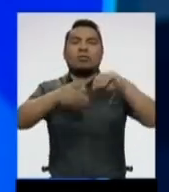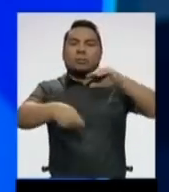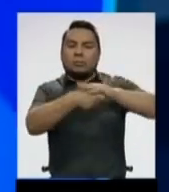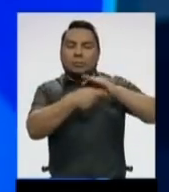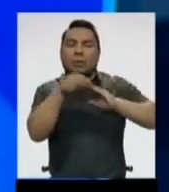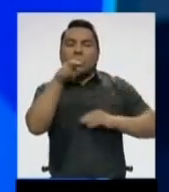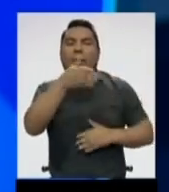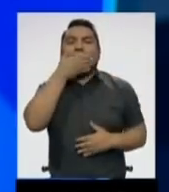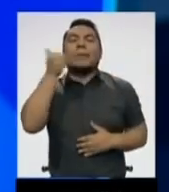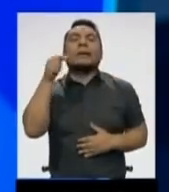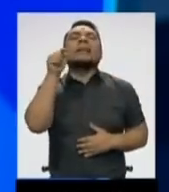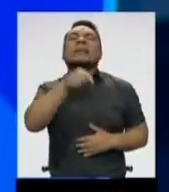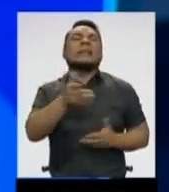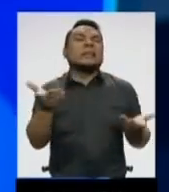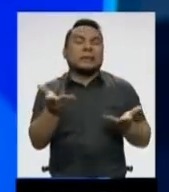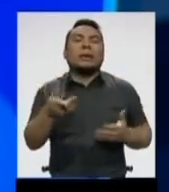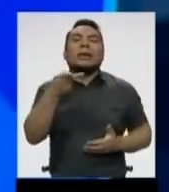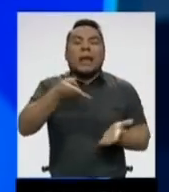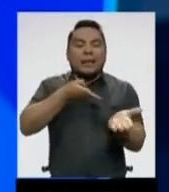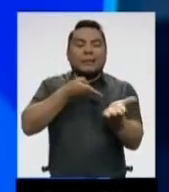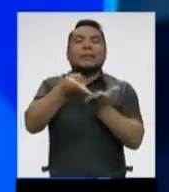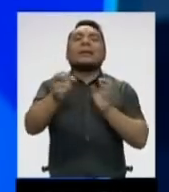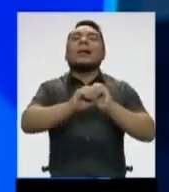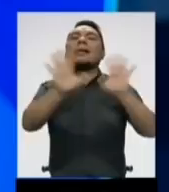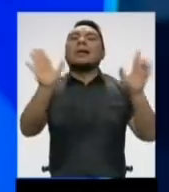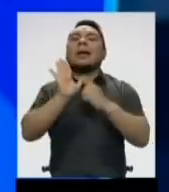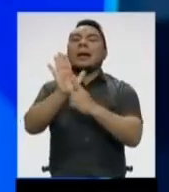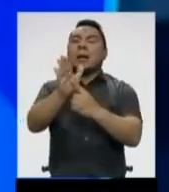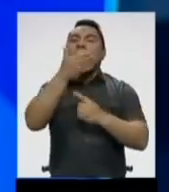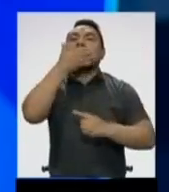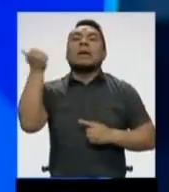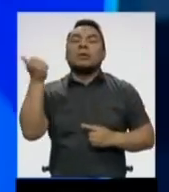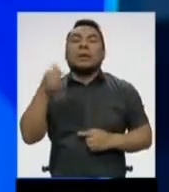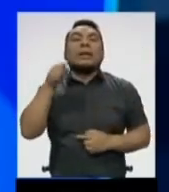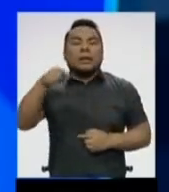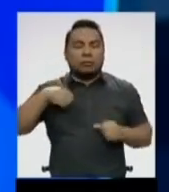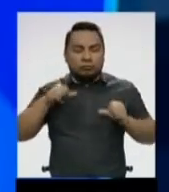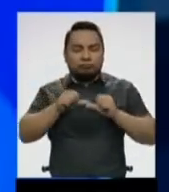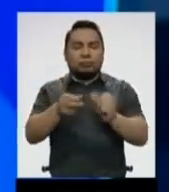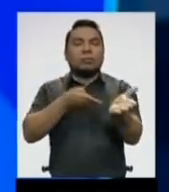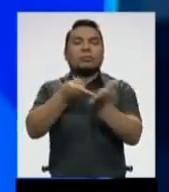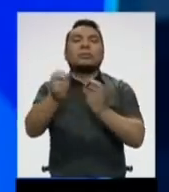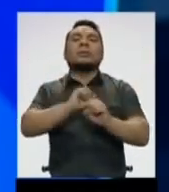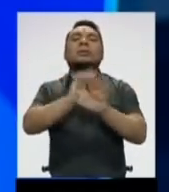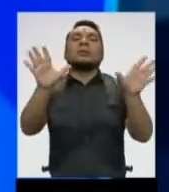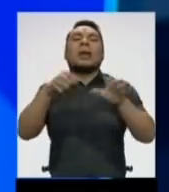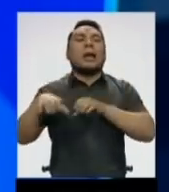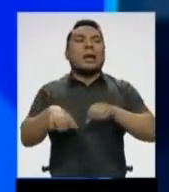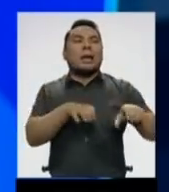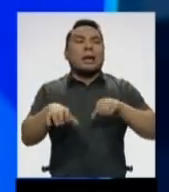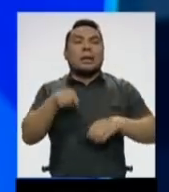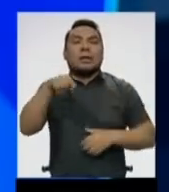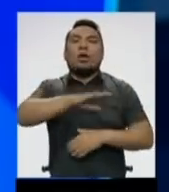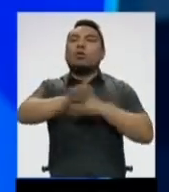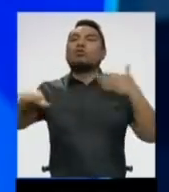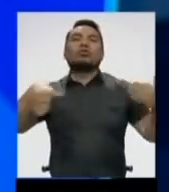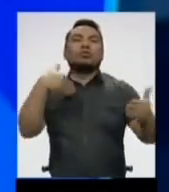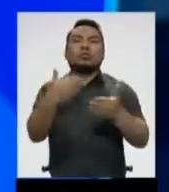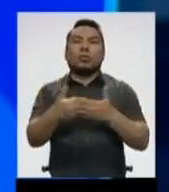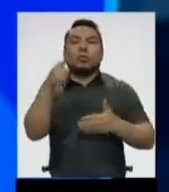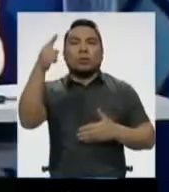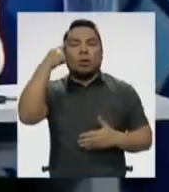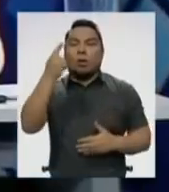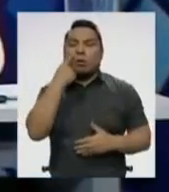corrupción es precisamente la transparencia. Y nos mantendremos con transparencia y haremos que todos los actos